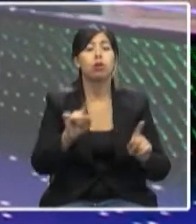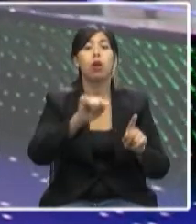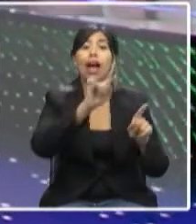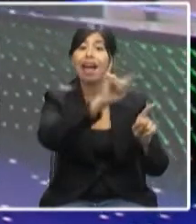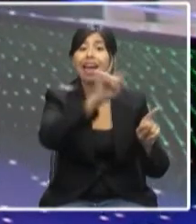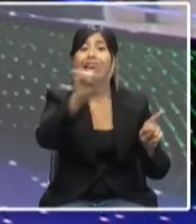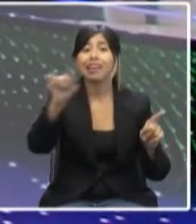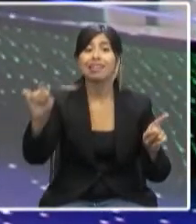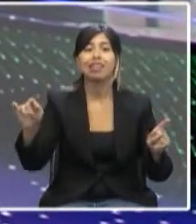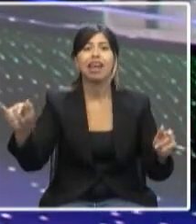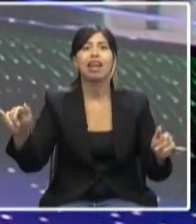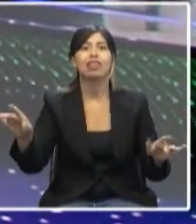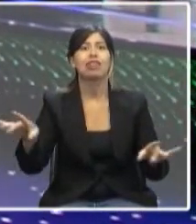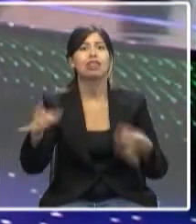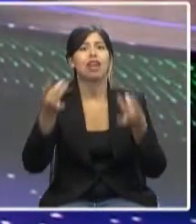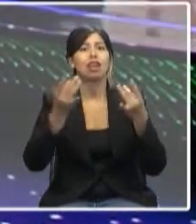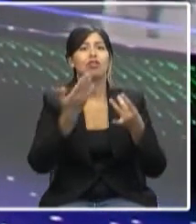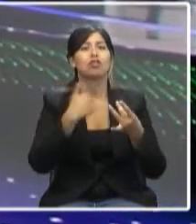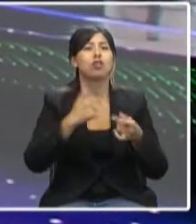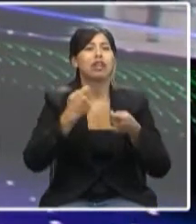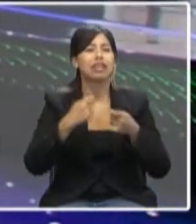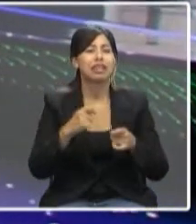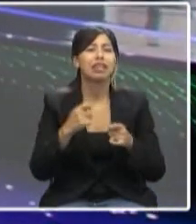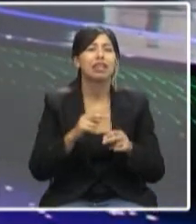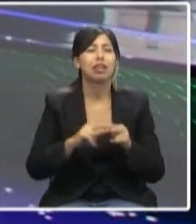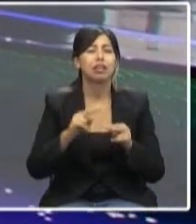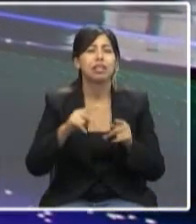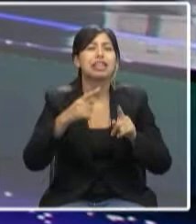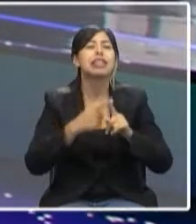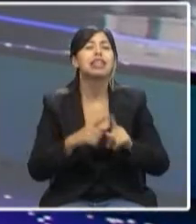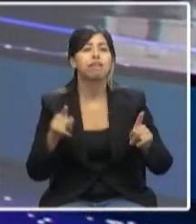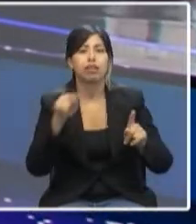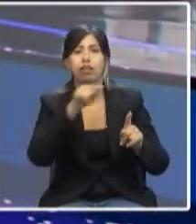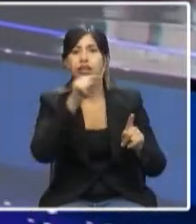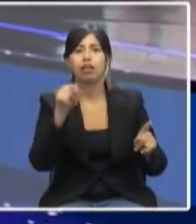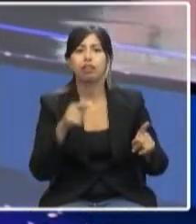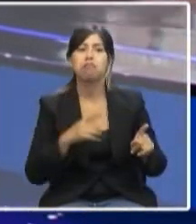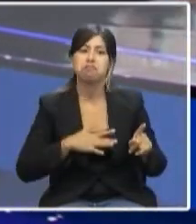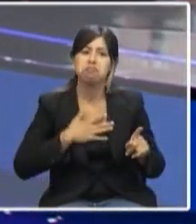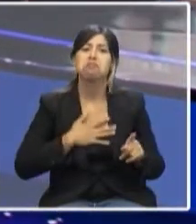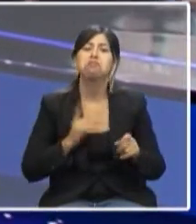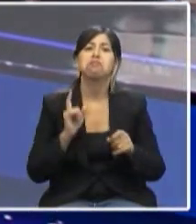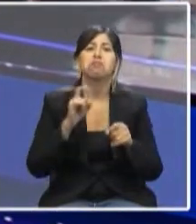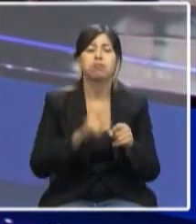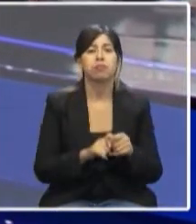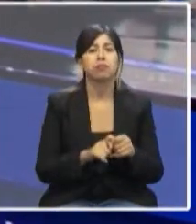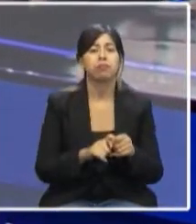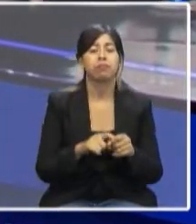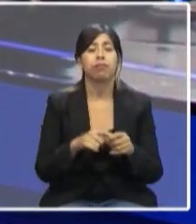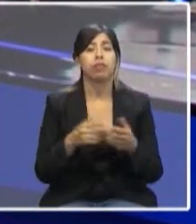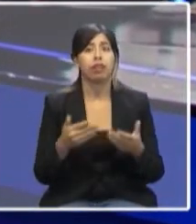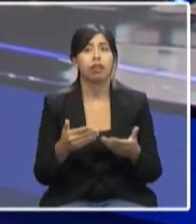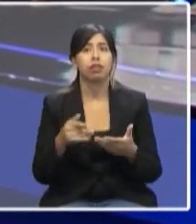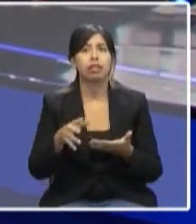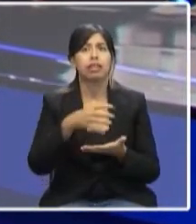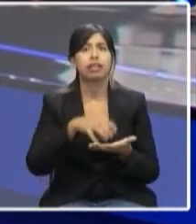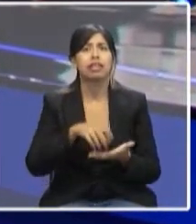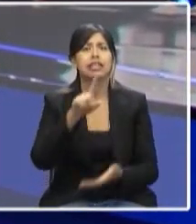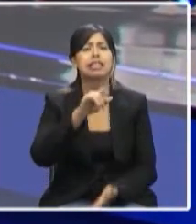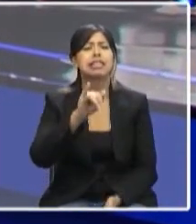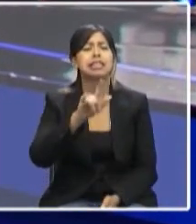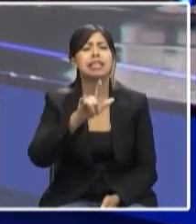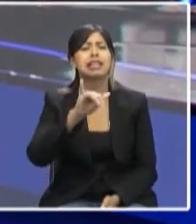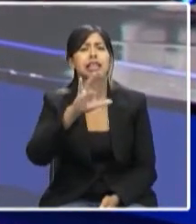cuenta que estábamos tratando de hacer algo diferente y se sintieron identificadas. Lo que me lleva al tema de Silicon Valley. Silicon Valley es la